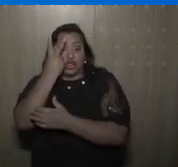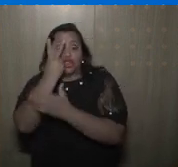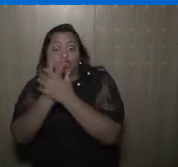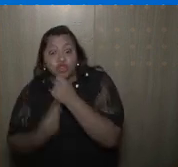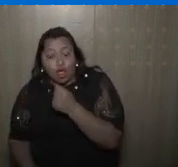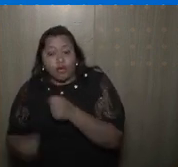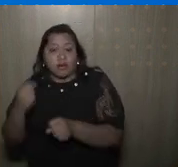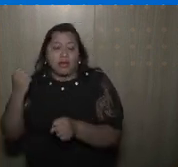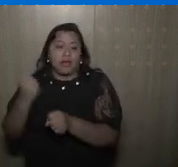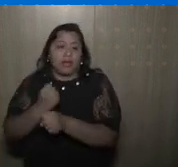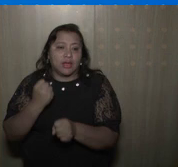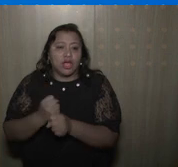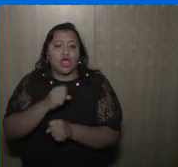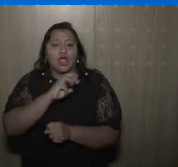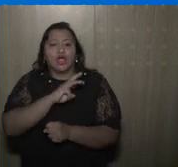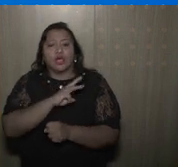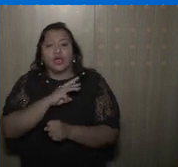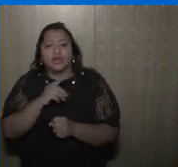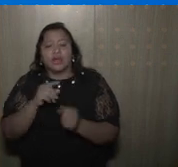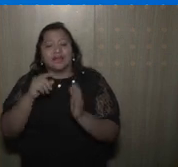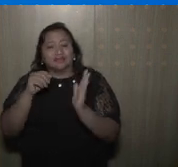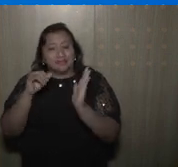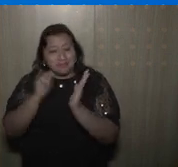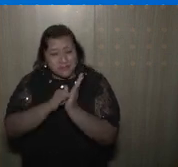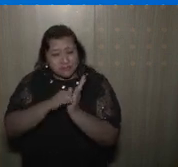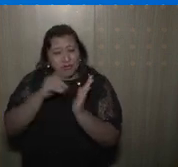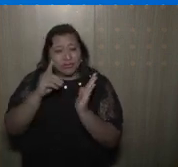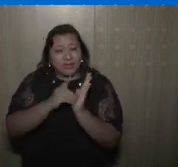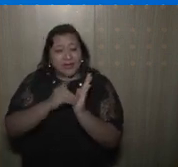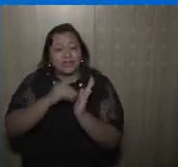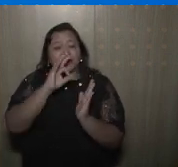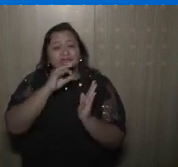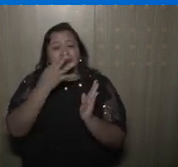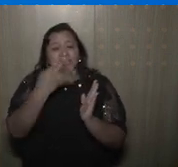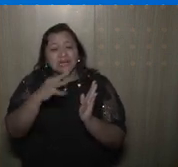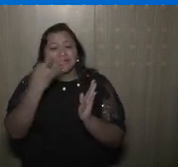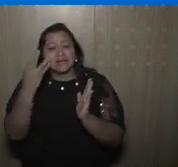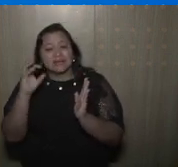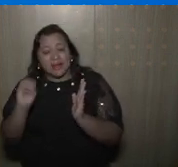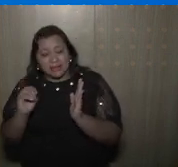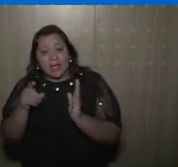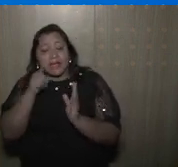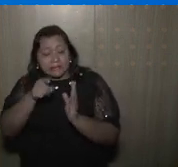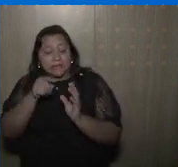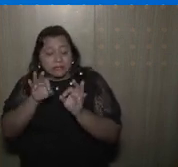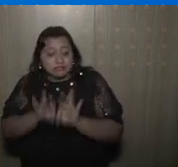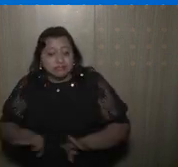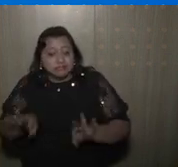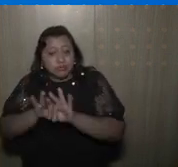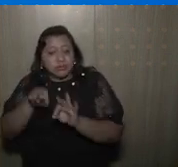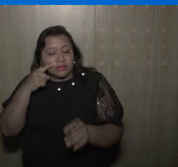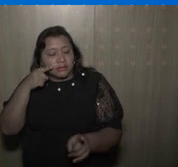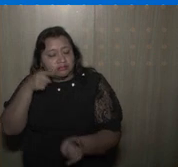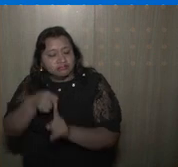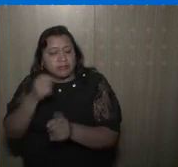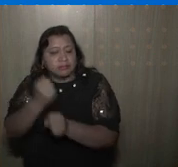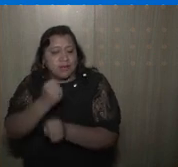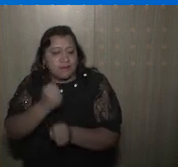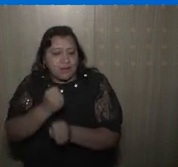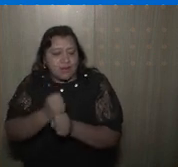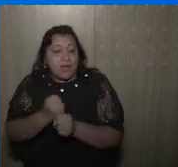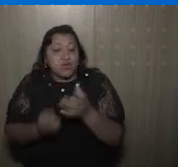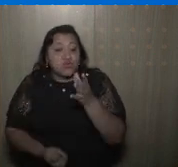ley 1188 y en el decreto 1330, y será un aspecto en el cual deberíamos trabajar en esta nueva plataforma. Si